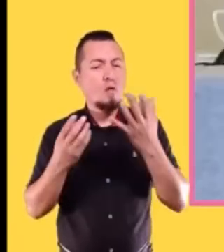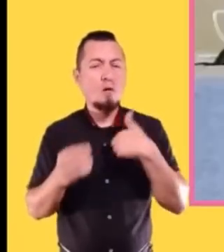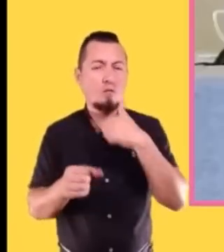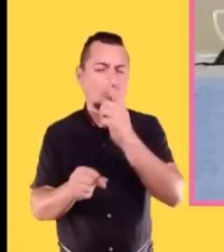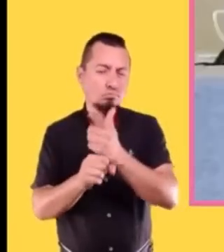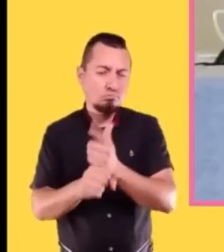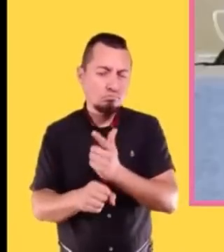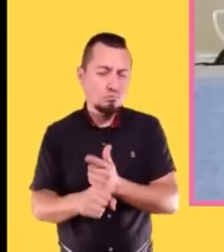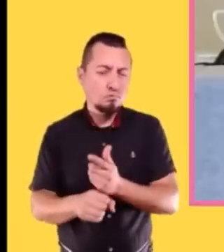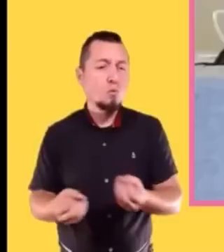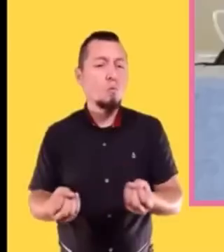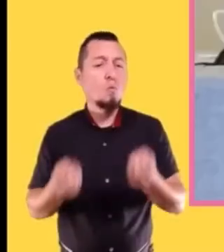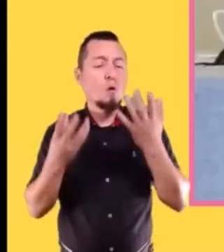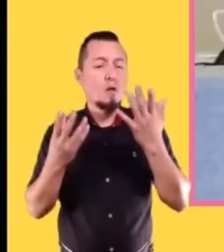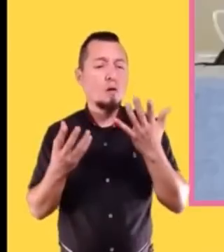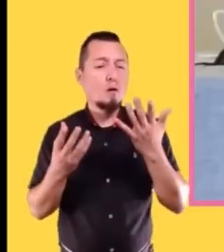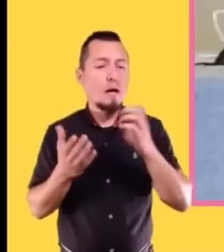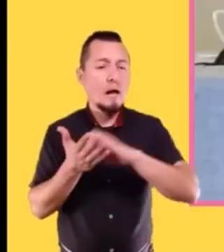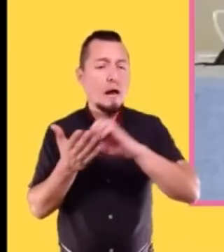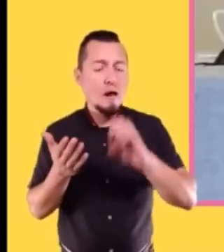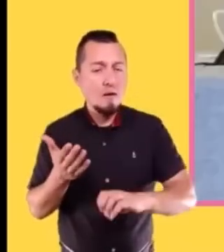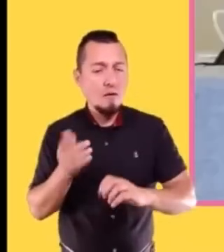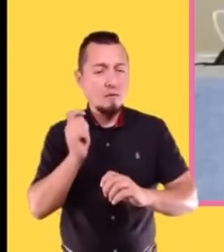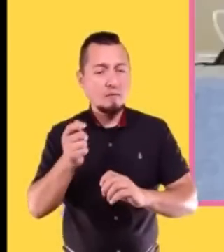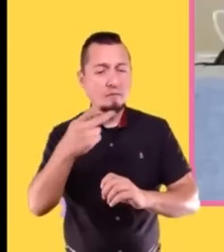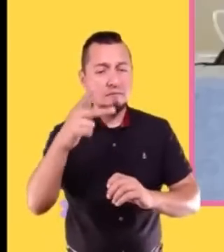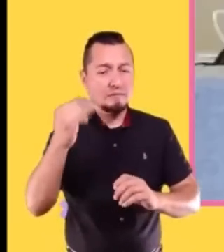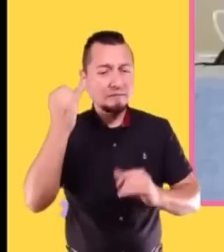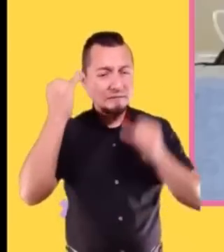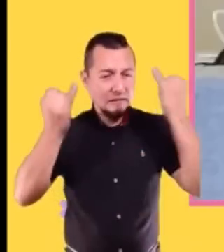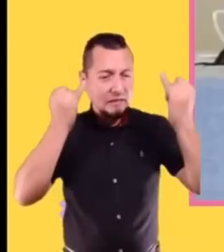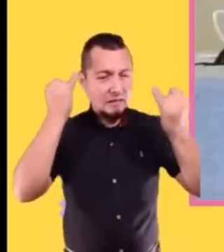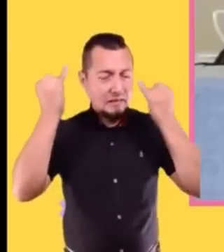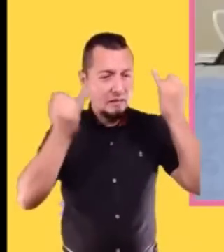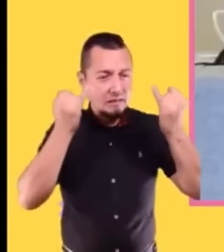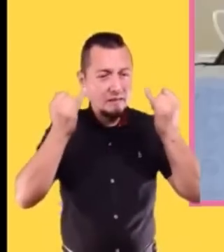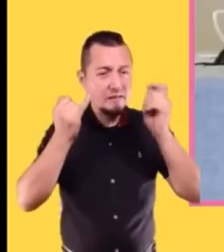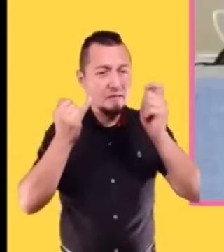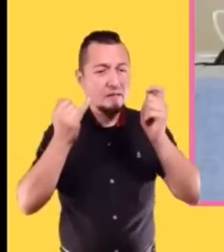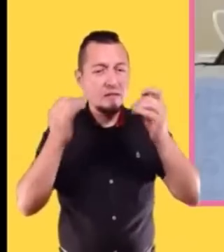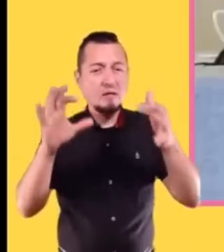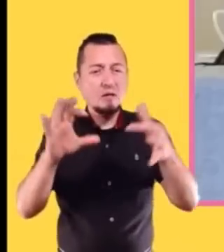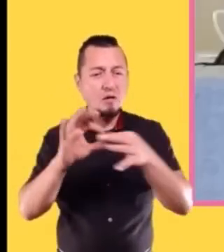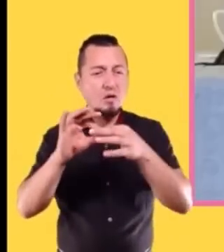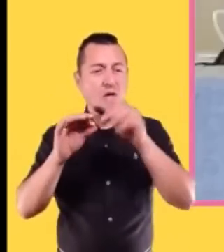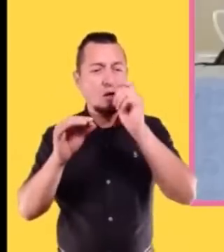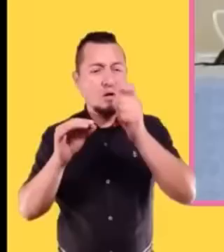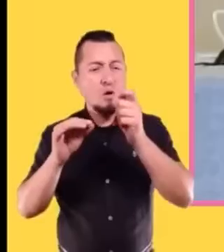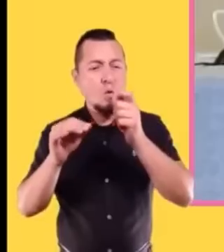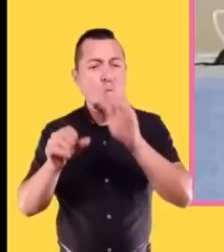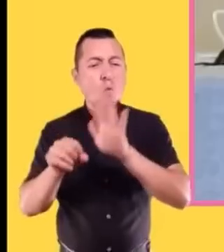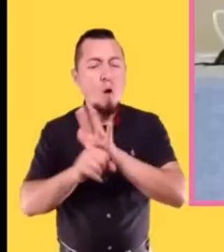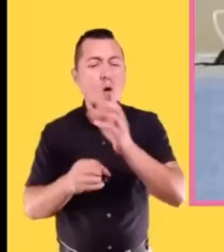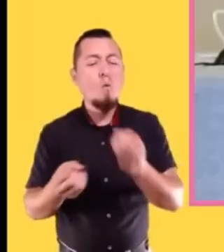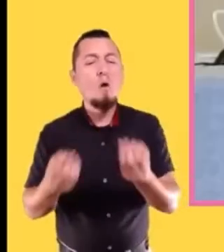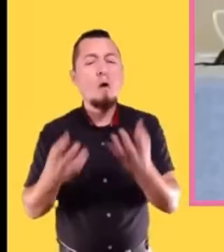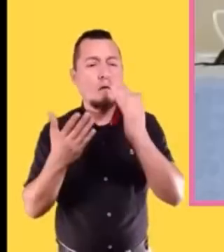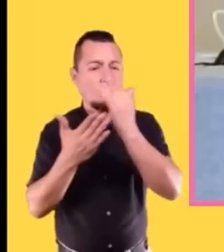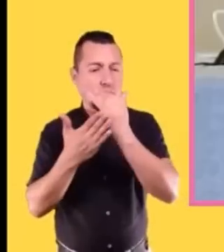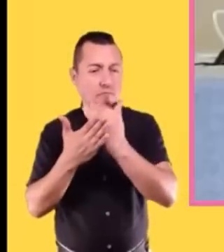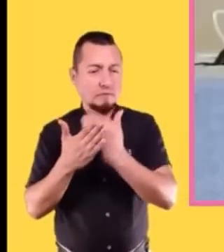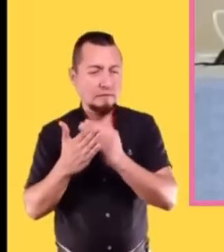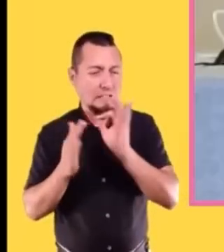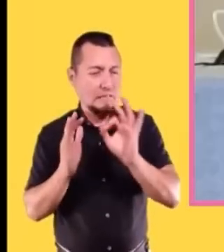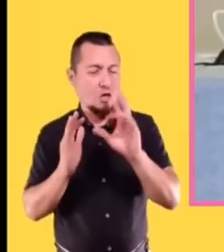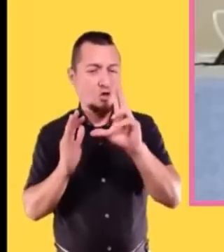también cuántos ejemplos encontraron de ideologización o adoctrinamiento que consideran que es negativo para los niños, porque